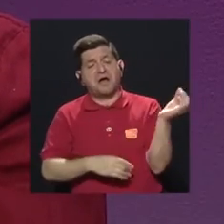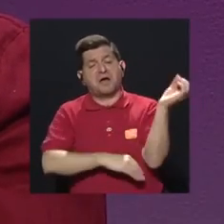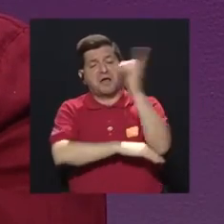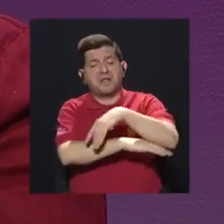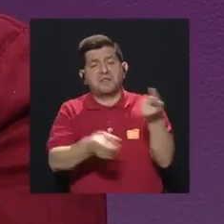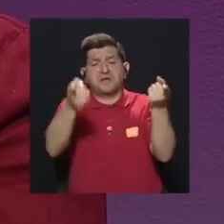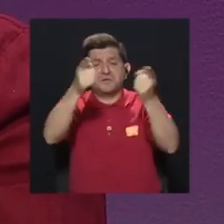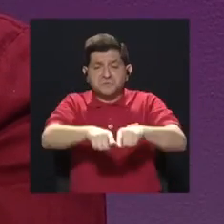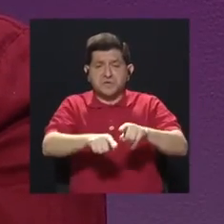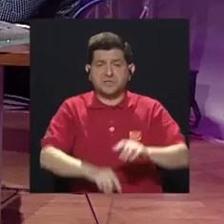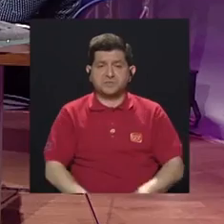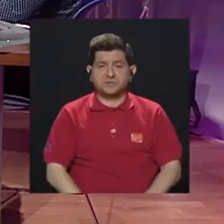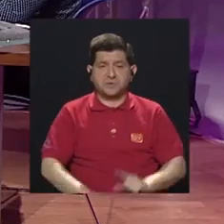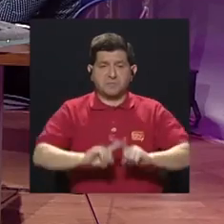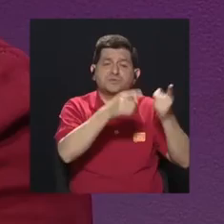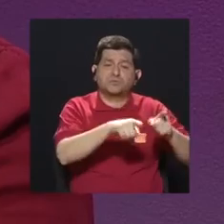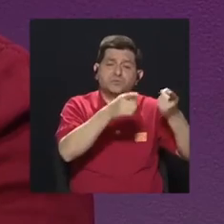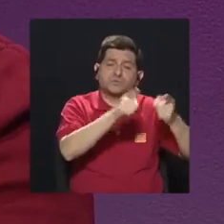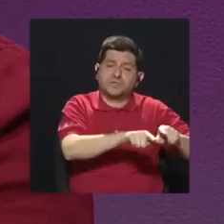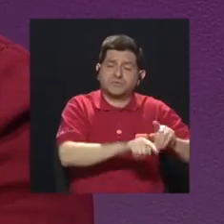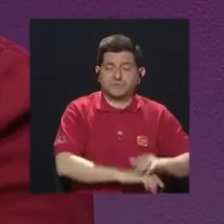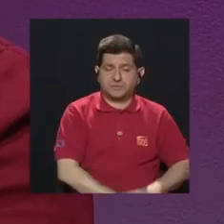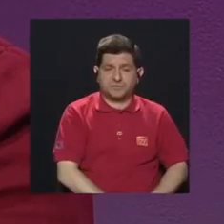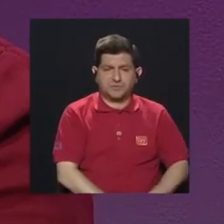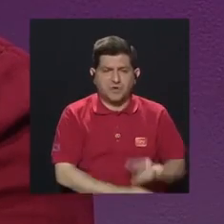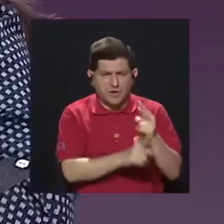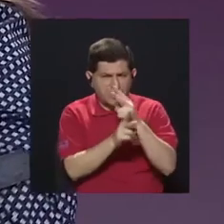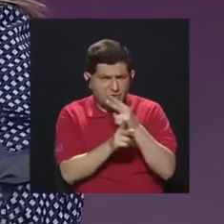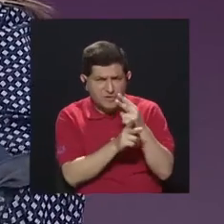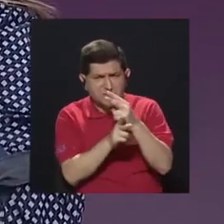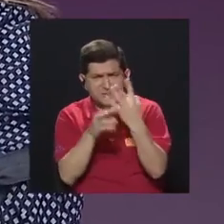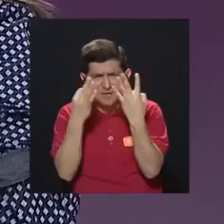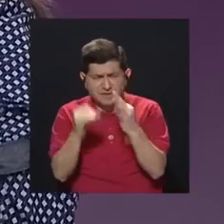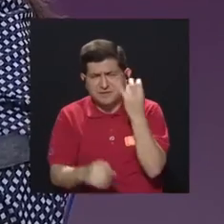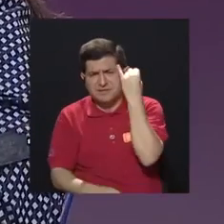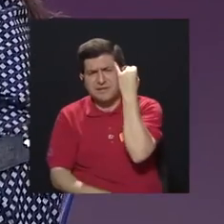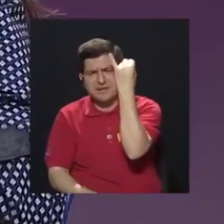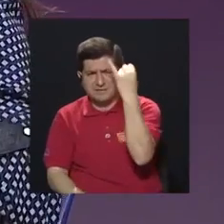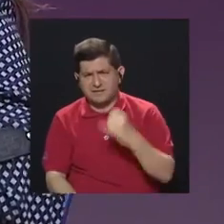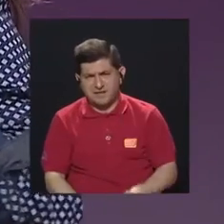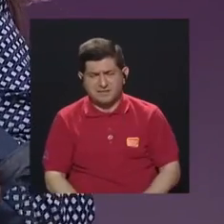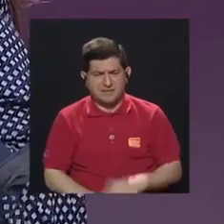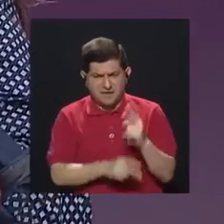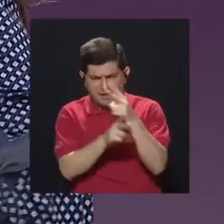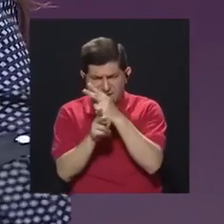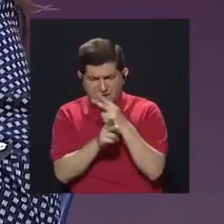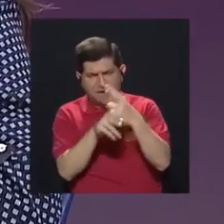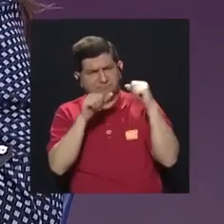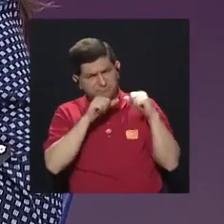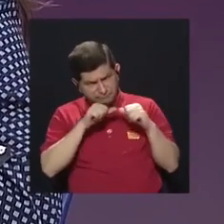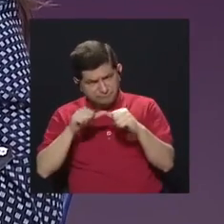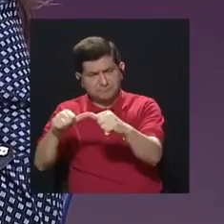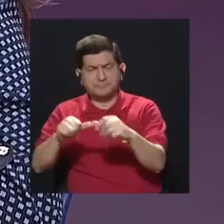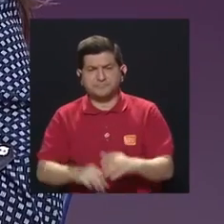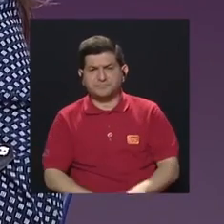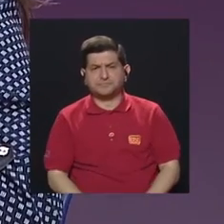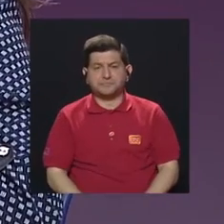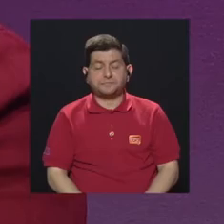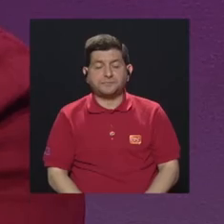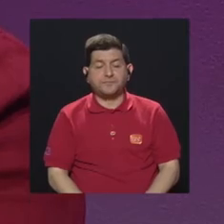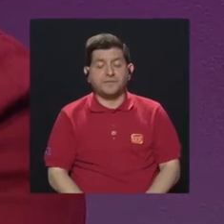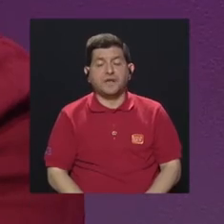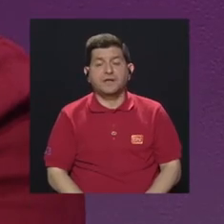sucede y acciones o más nada y el observatorio busca hacer una iniciativa de digamos de monitoreo permanente el